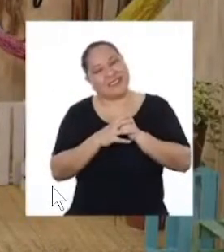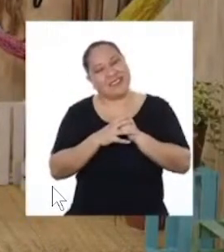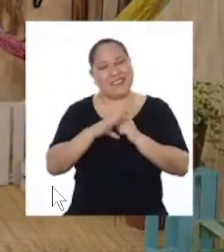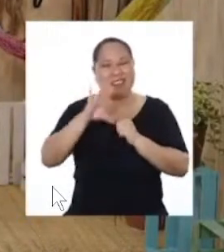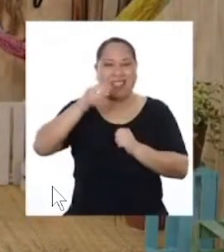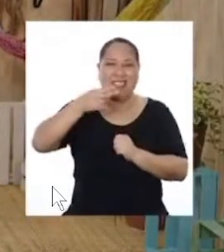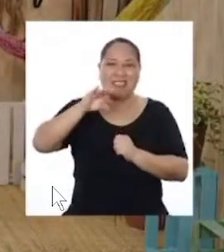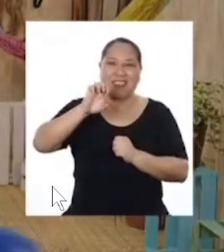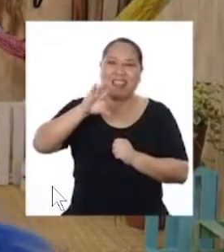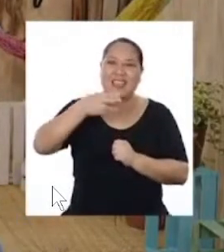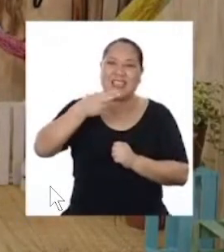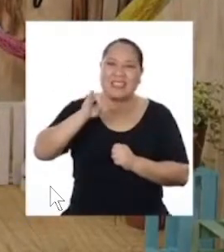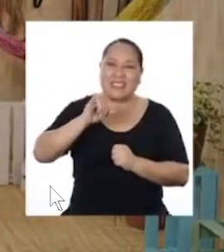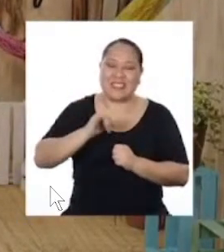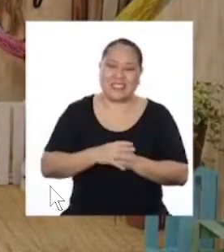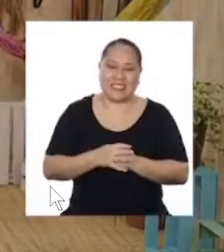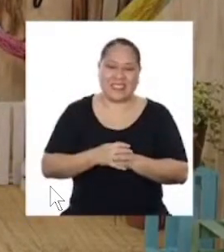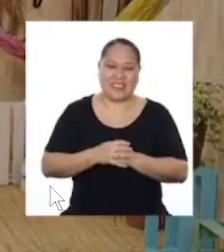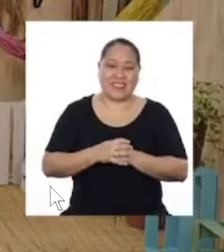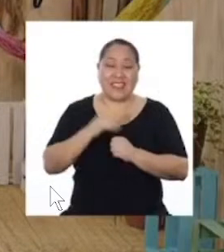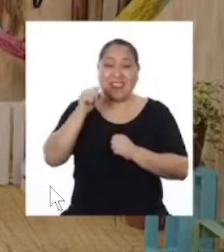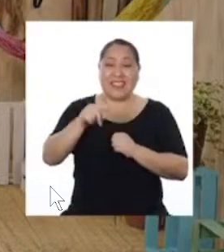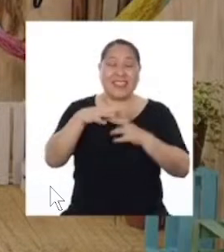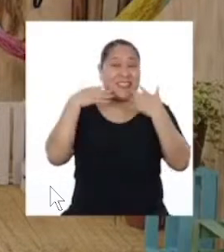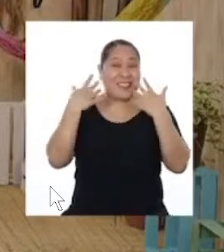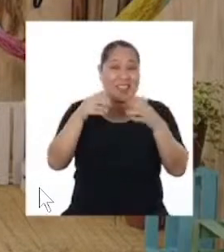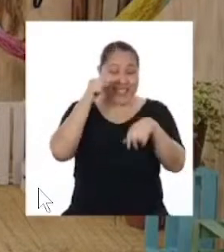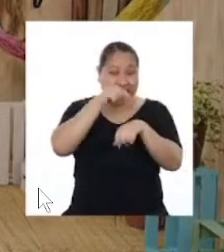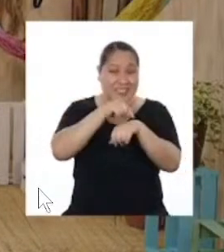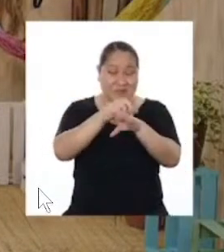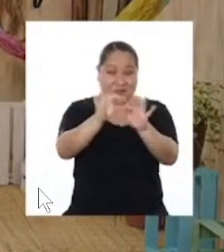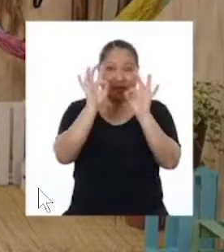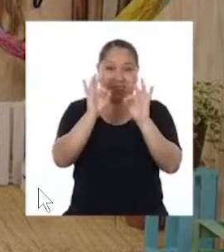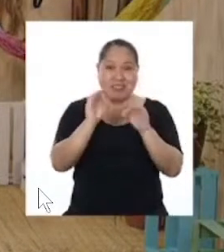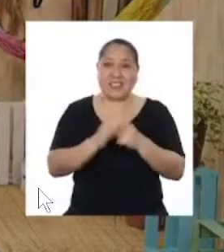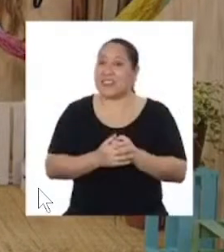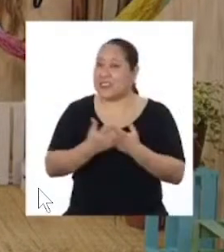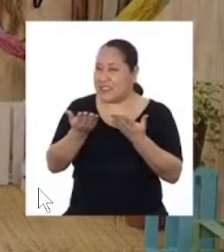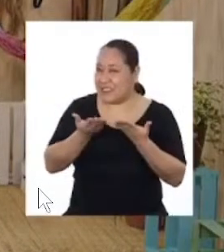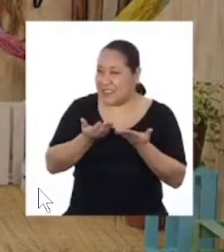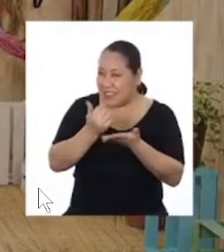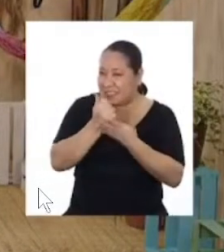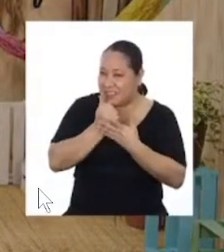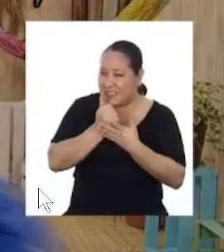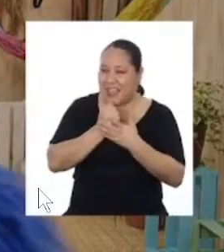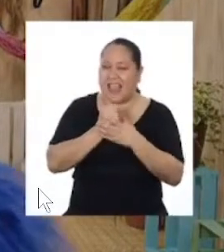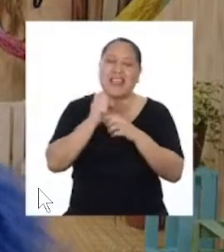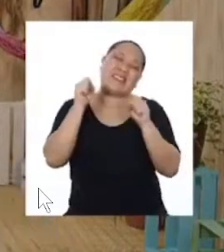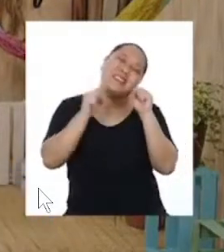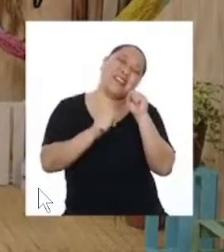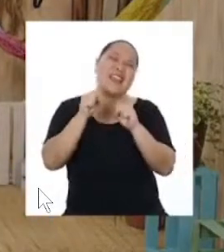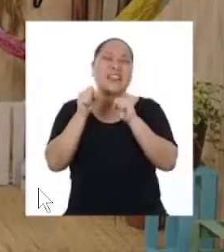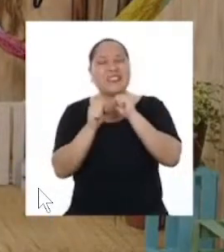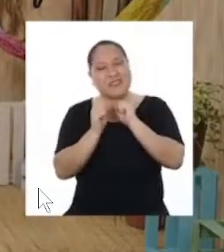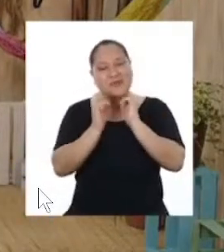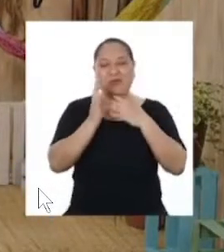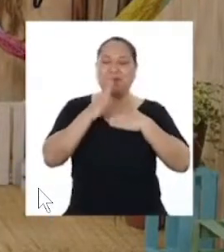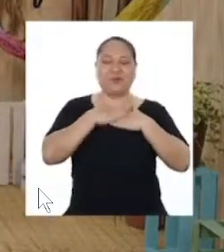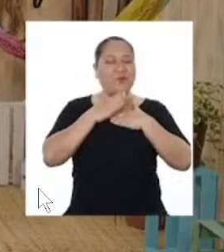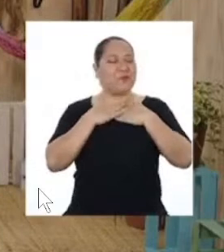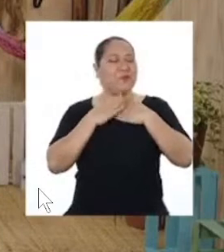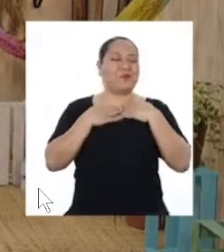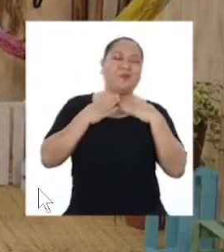¡Tarán! ¡Chechi! ¡Estás justo a tiempo! ¿Nos haces los honores? ¡Por supuesto!